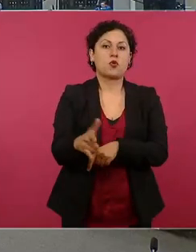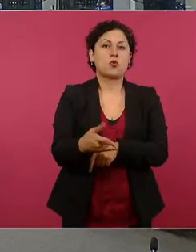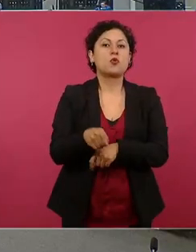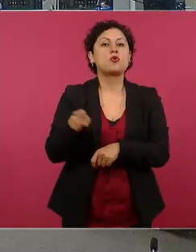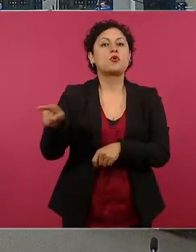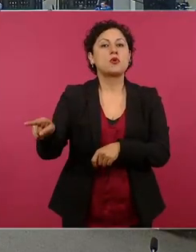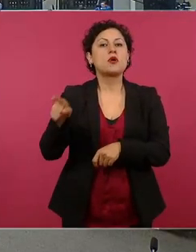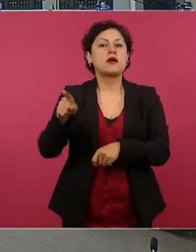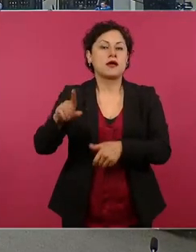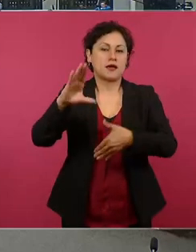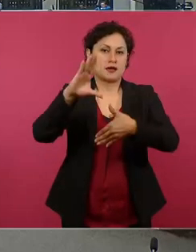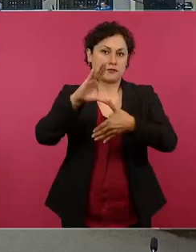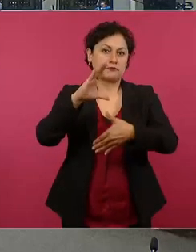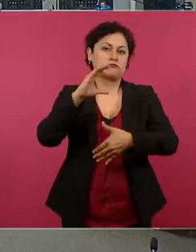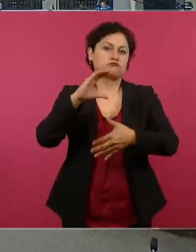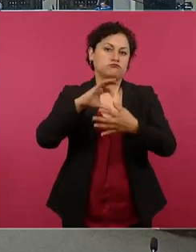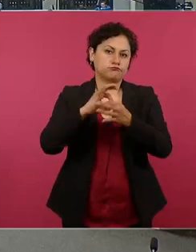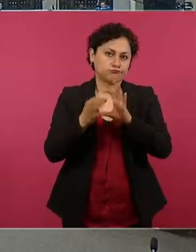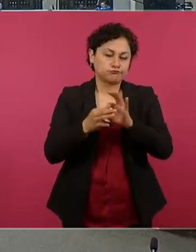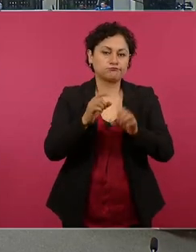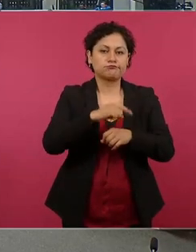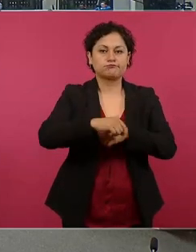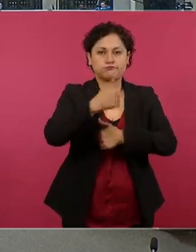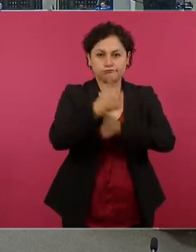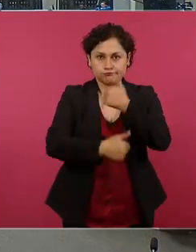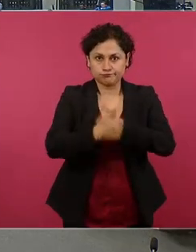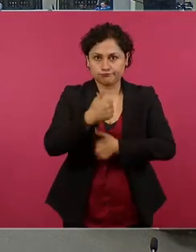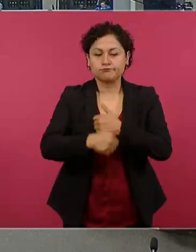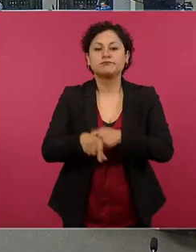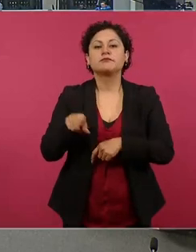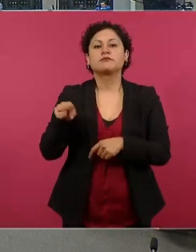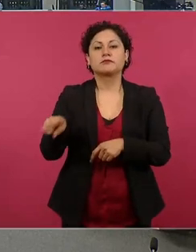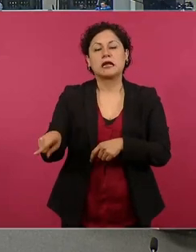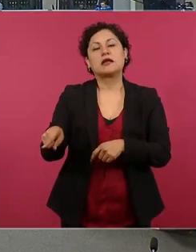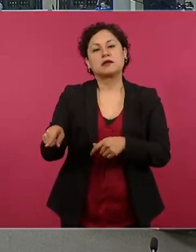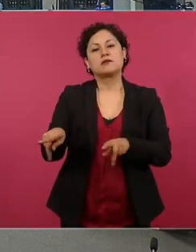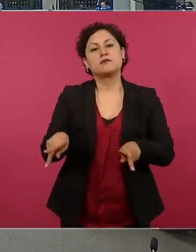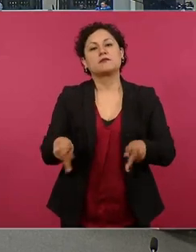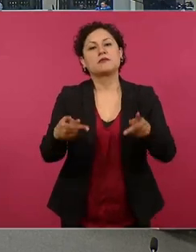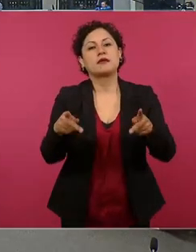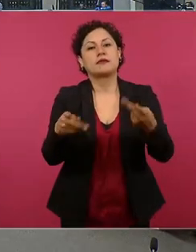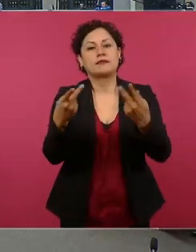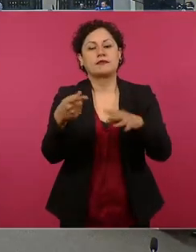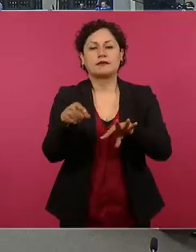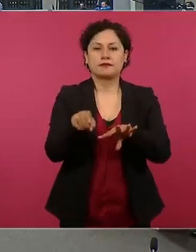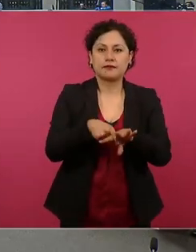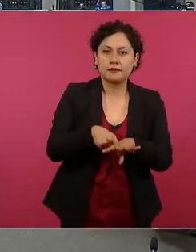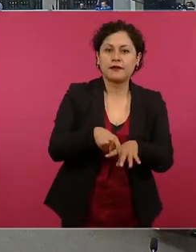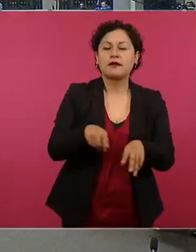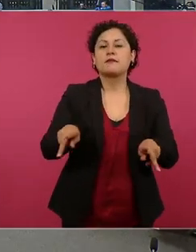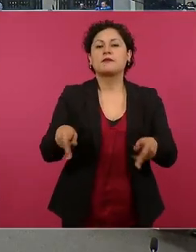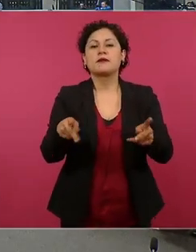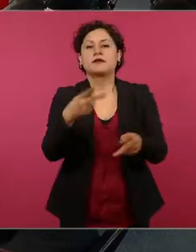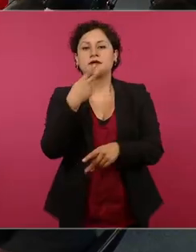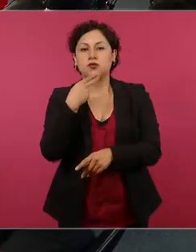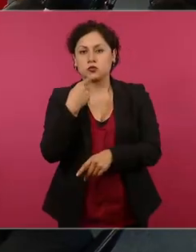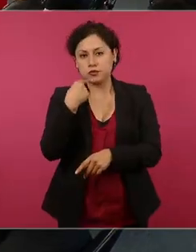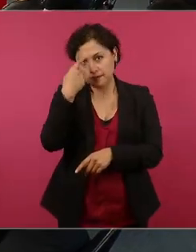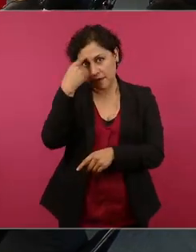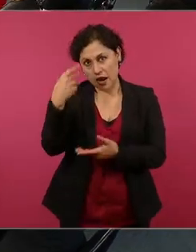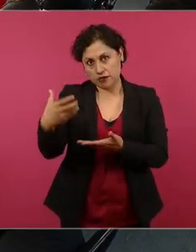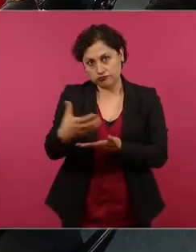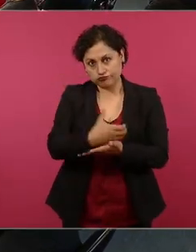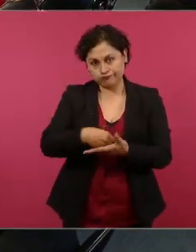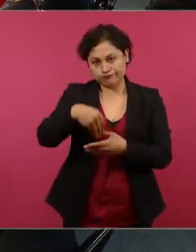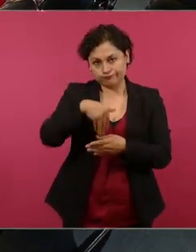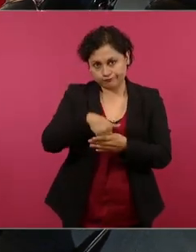Panamericanos. Y él pues también se dedica a vender sandalias y dulces y solicita el apoyo. Esas serían las dos solicitudes